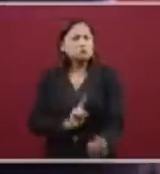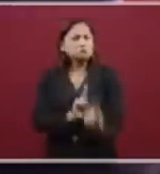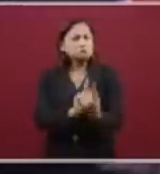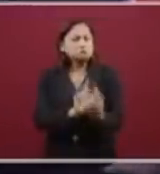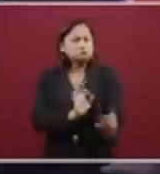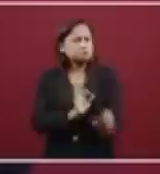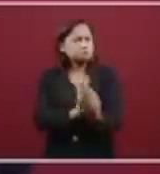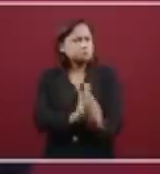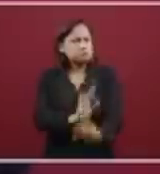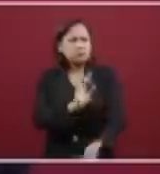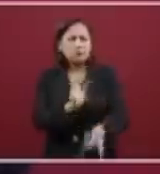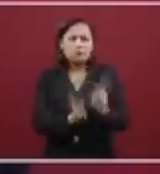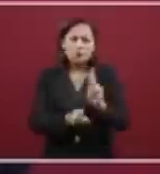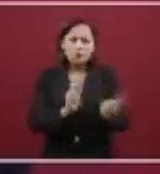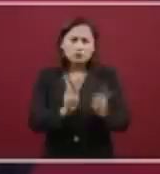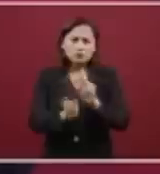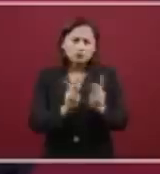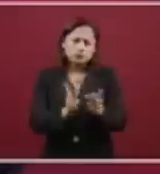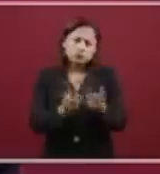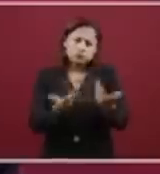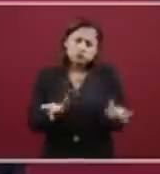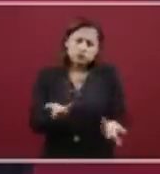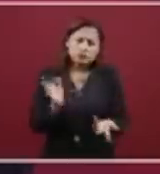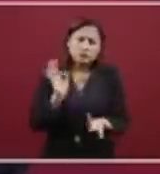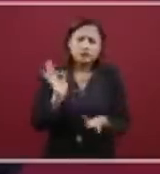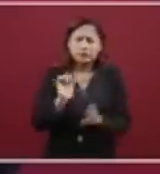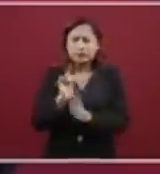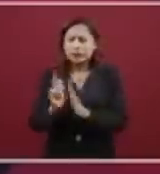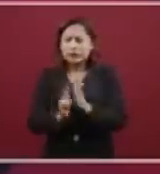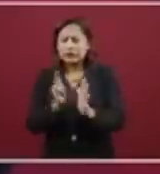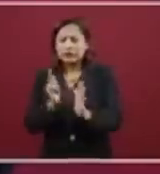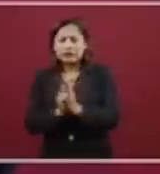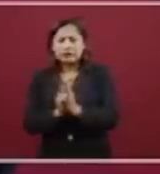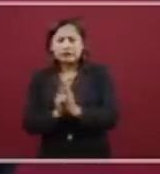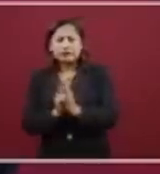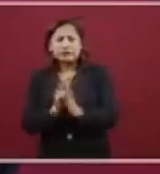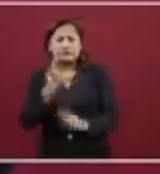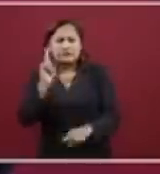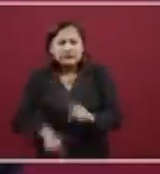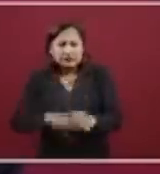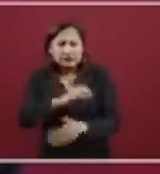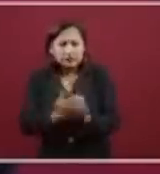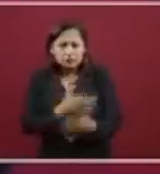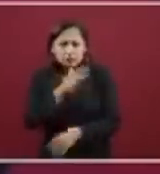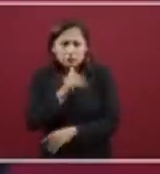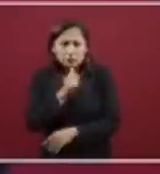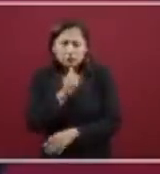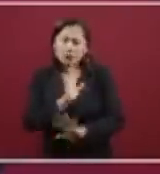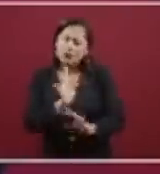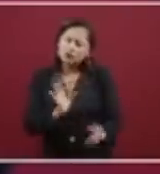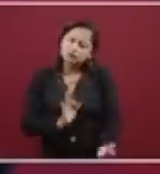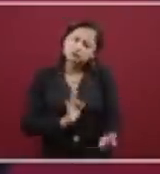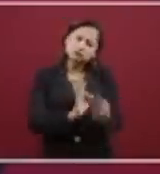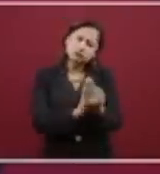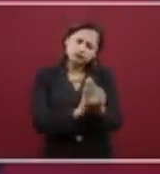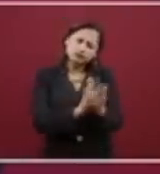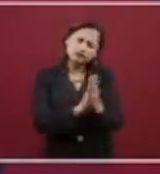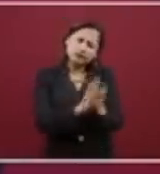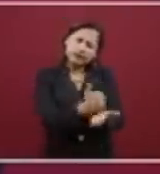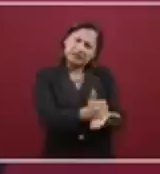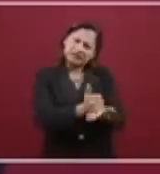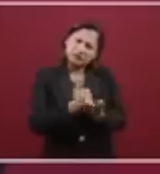posible que él renuncie a su derecho y que me ayude en